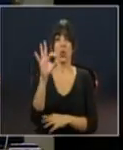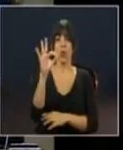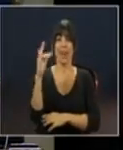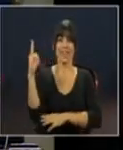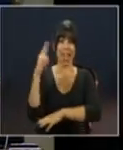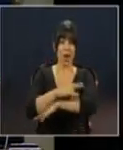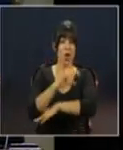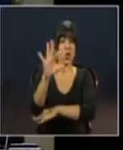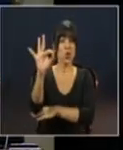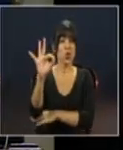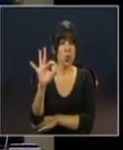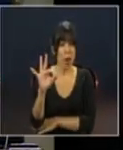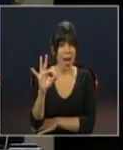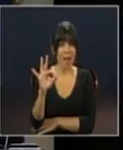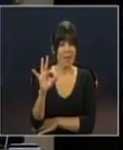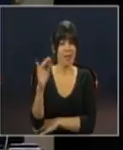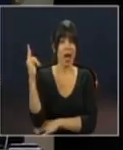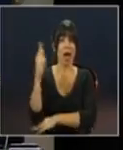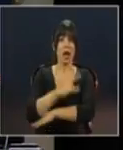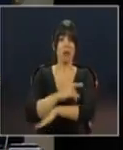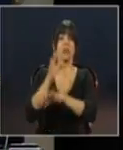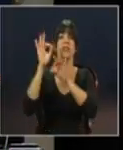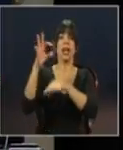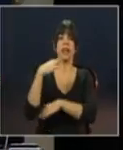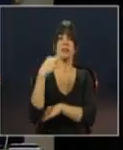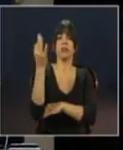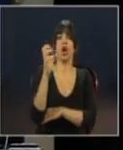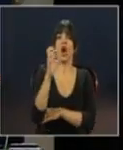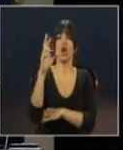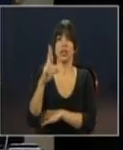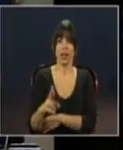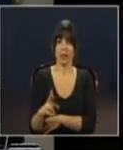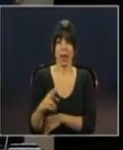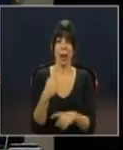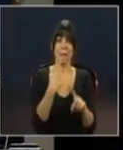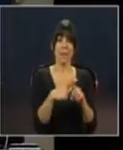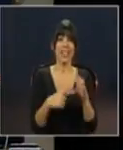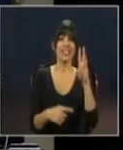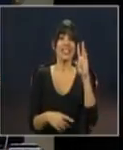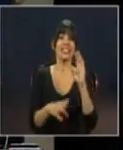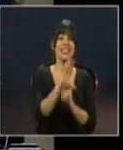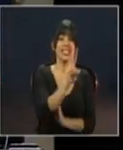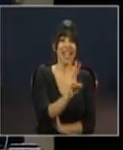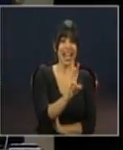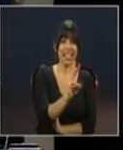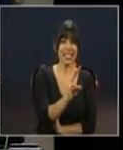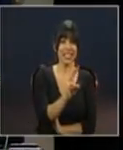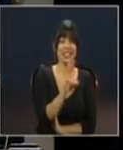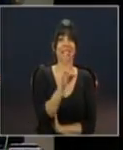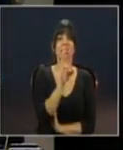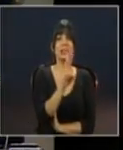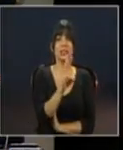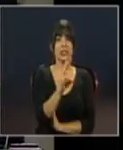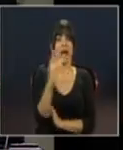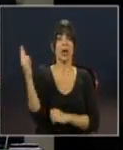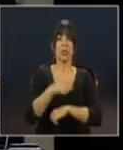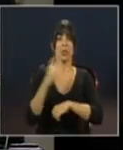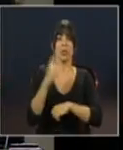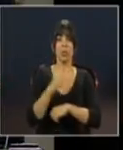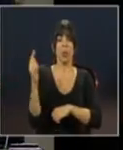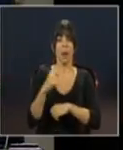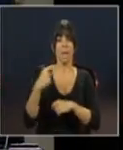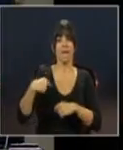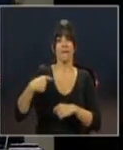aerolíneas, 9 que deciden volar a Costa Rica y 6 que incrementaron la frecuencia de sus